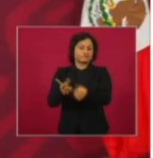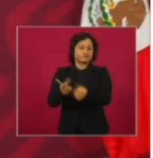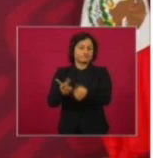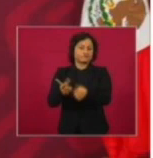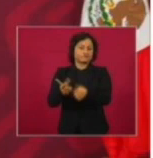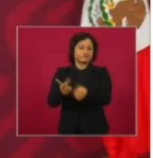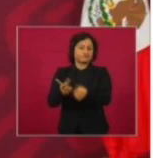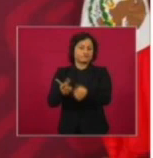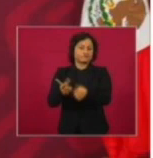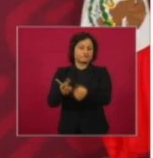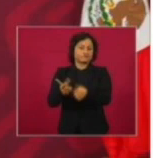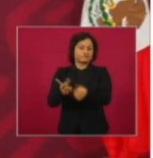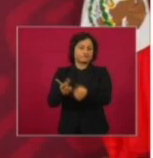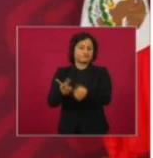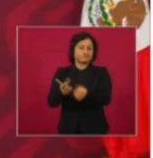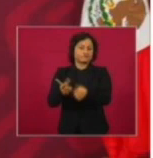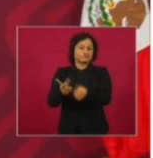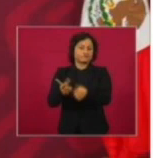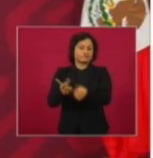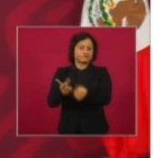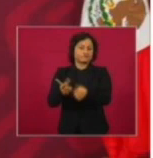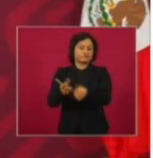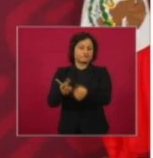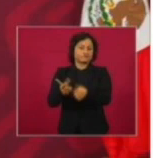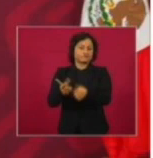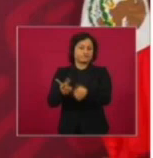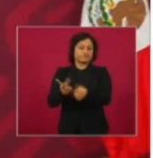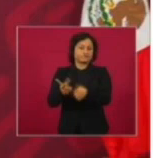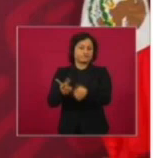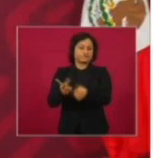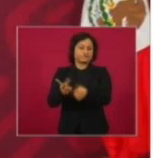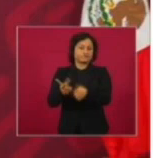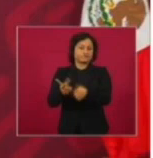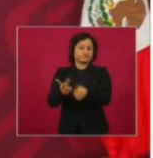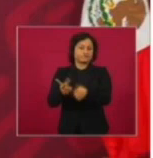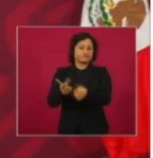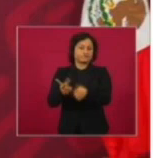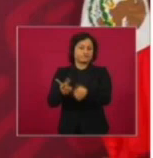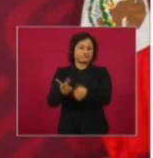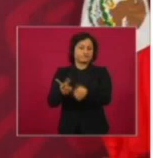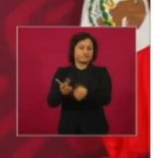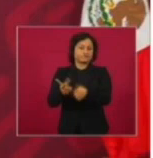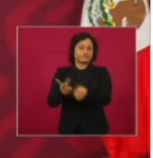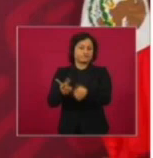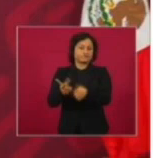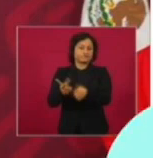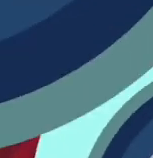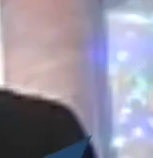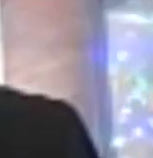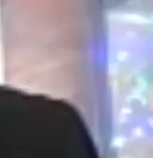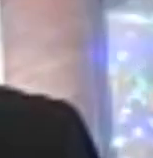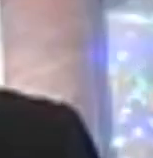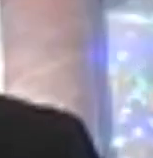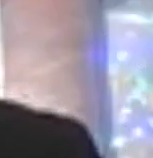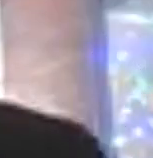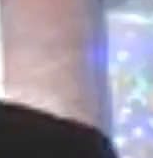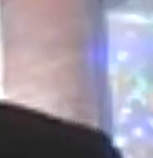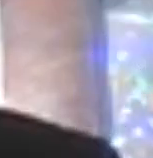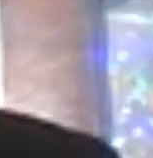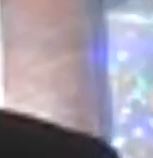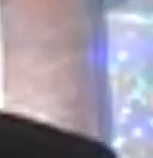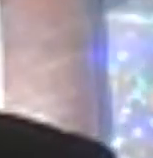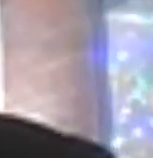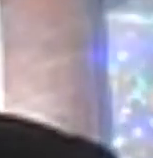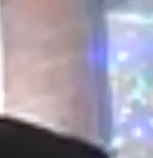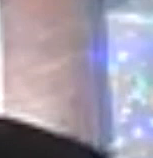sobre asesinatos de periodistas, de luchadores sociales, violaciones de derechos humanos y feminicidios. Fabricio